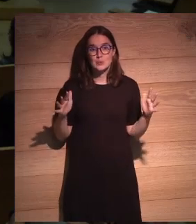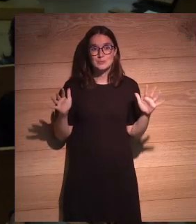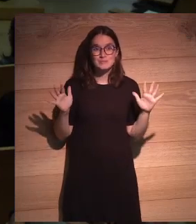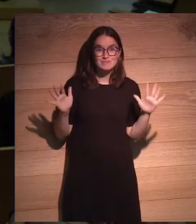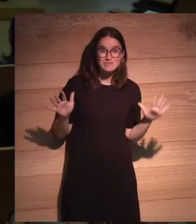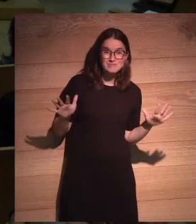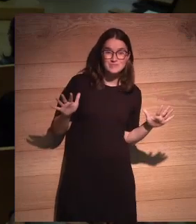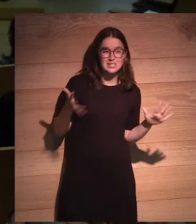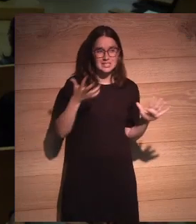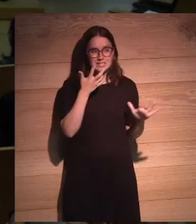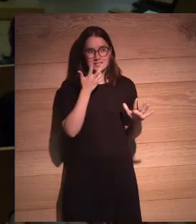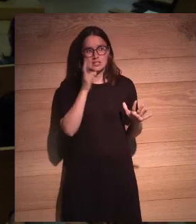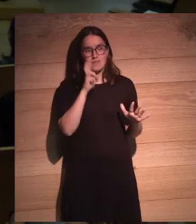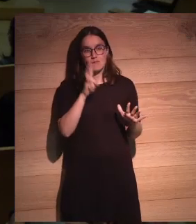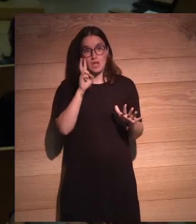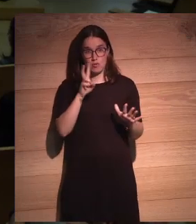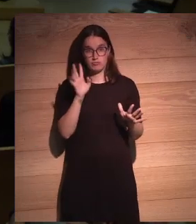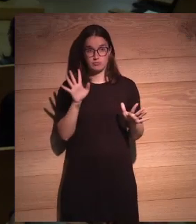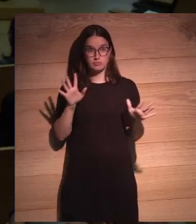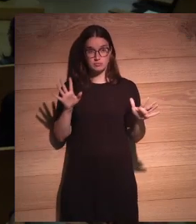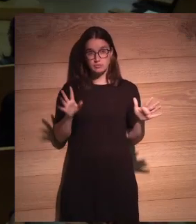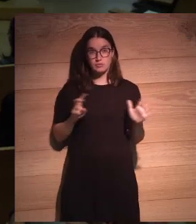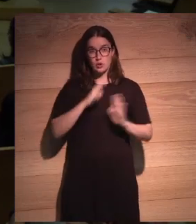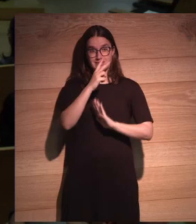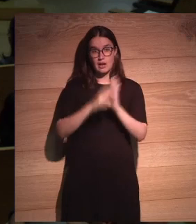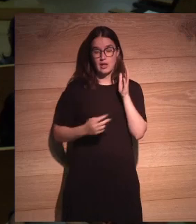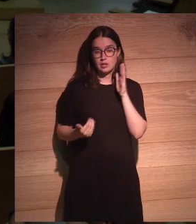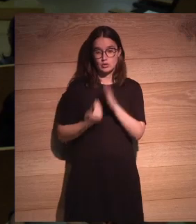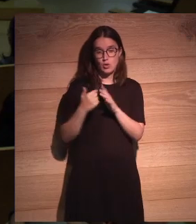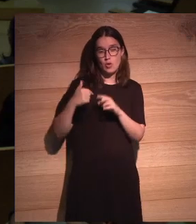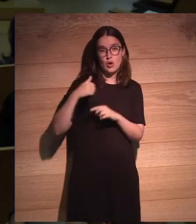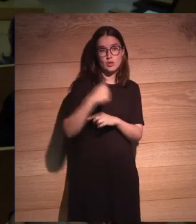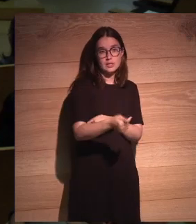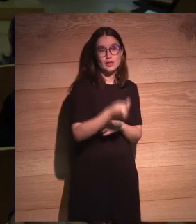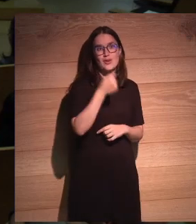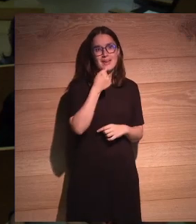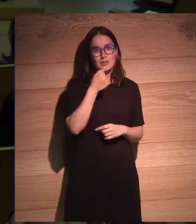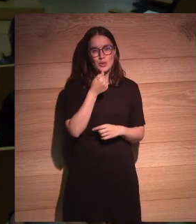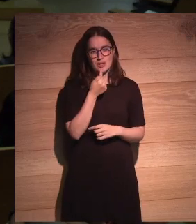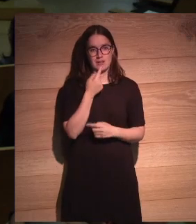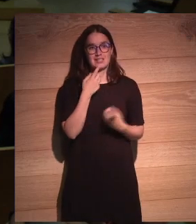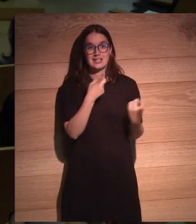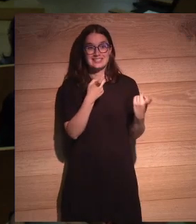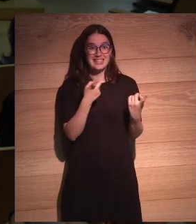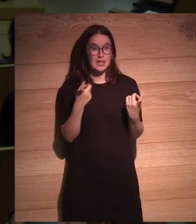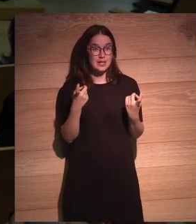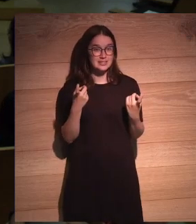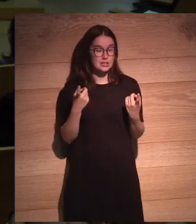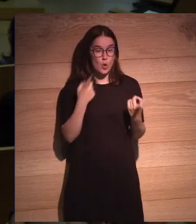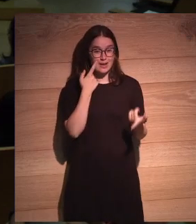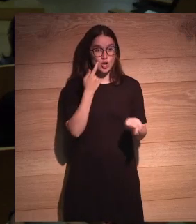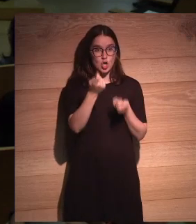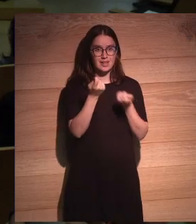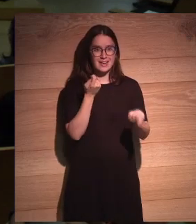Pero sí veo por lo que se lee día a día y las manifestaciones, pues que hace falta una